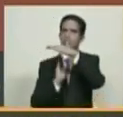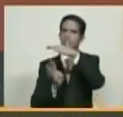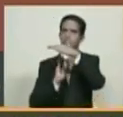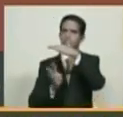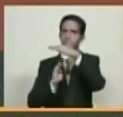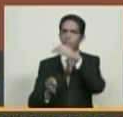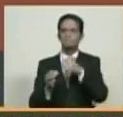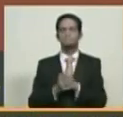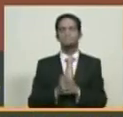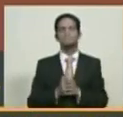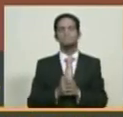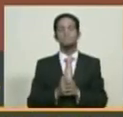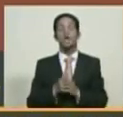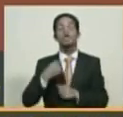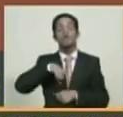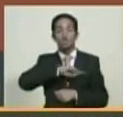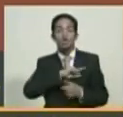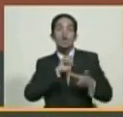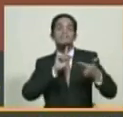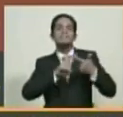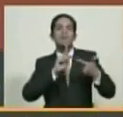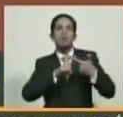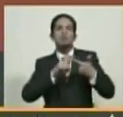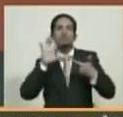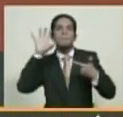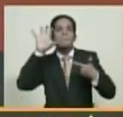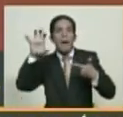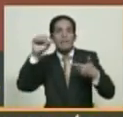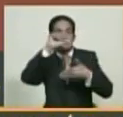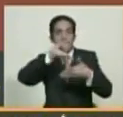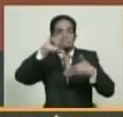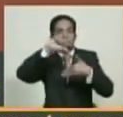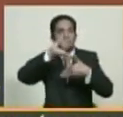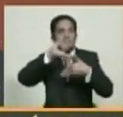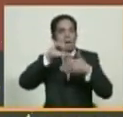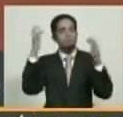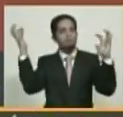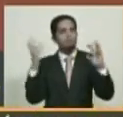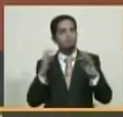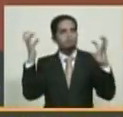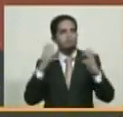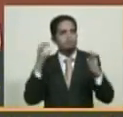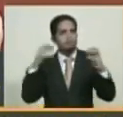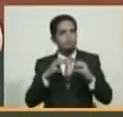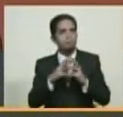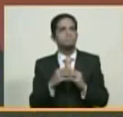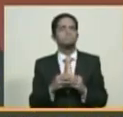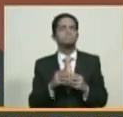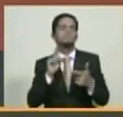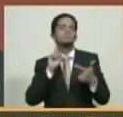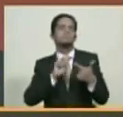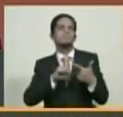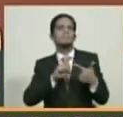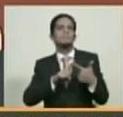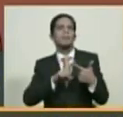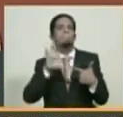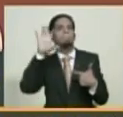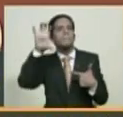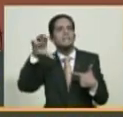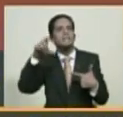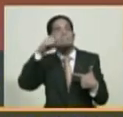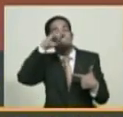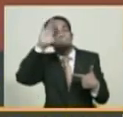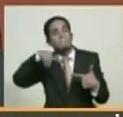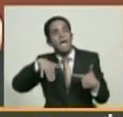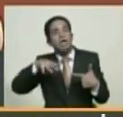repetir, somos el segundo país de Sudamérica receptor de migración. Somos el país con menos